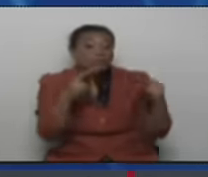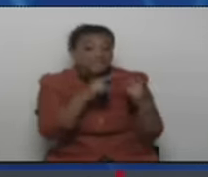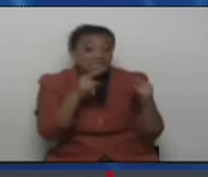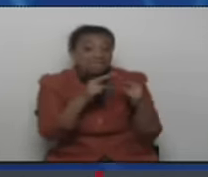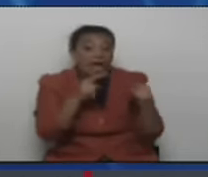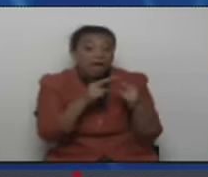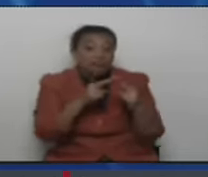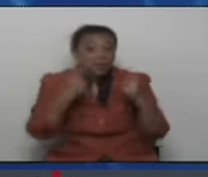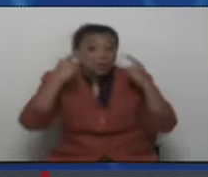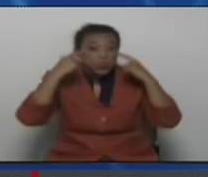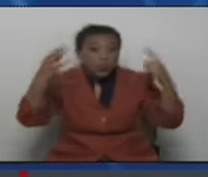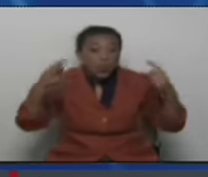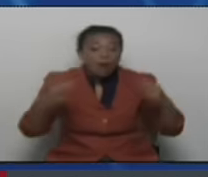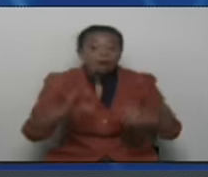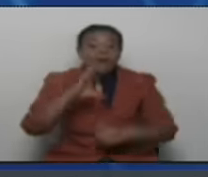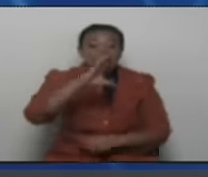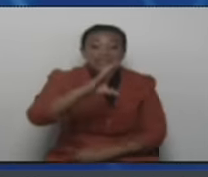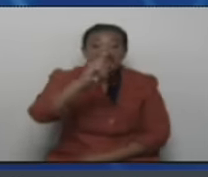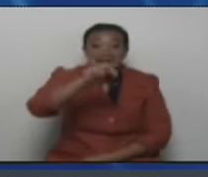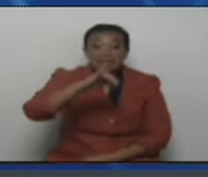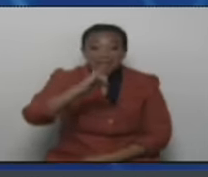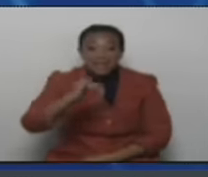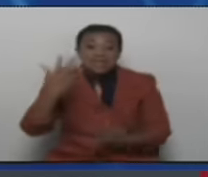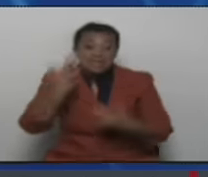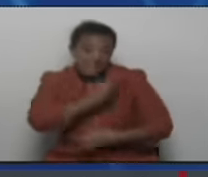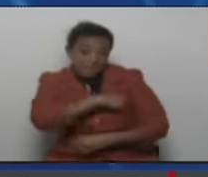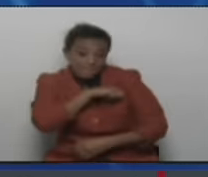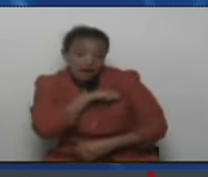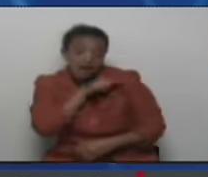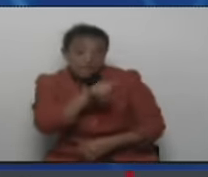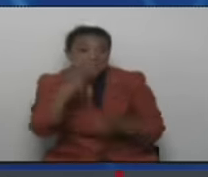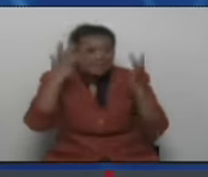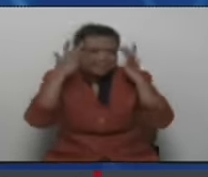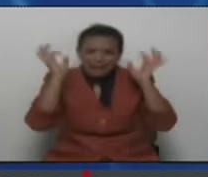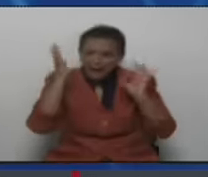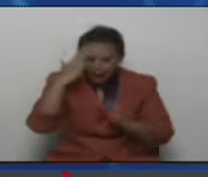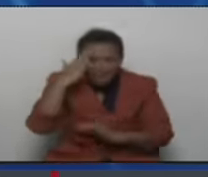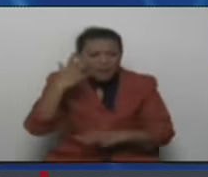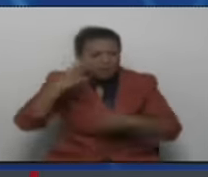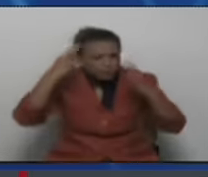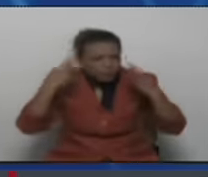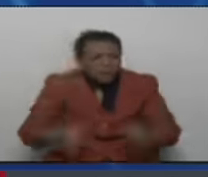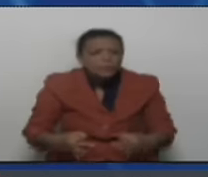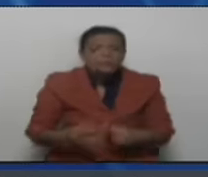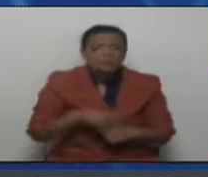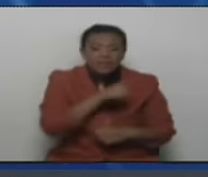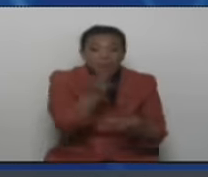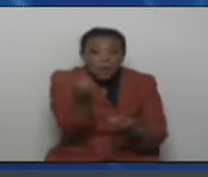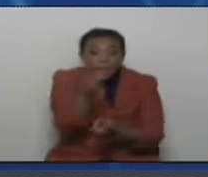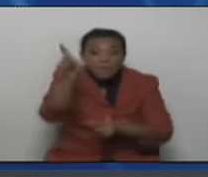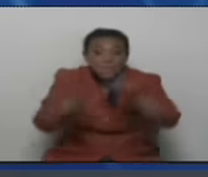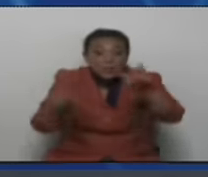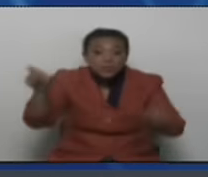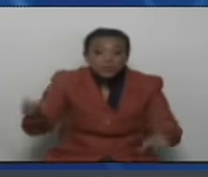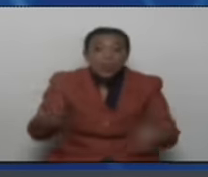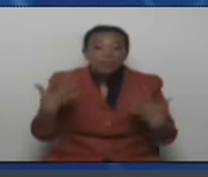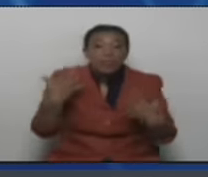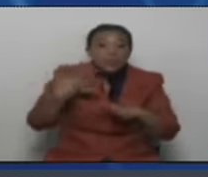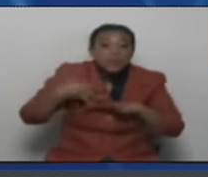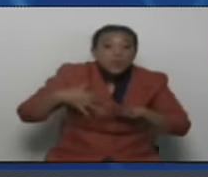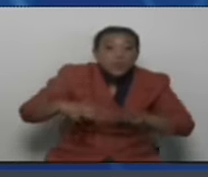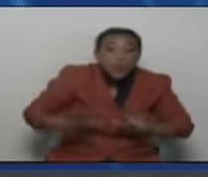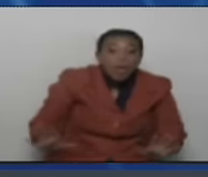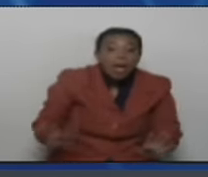las tropelías del CNI en España y fuera de España que estos dos personajes pudieran ser